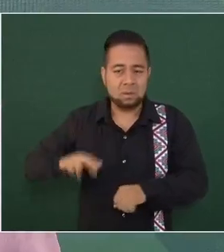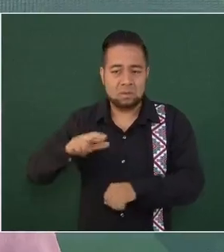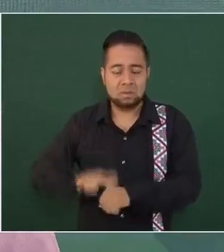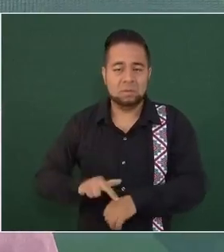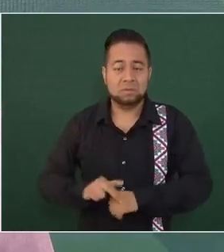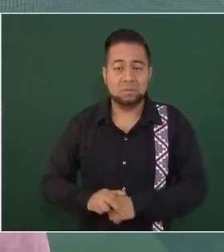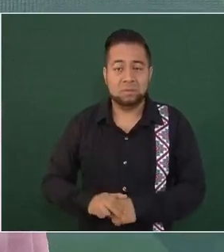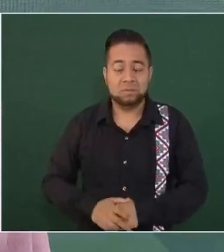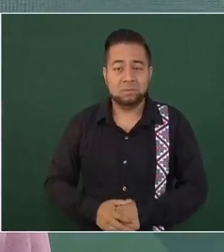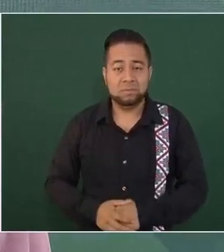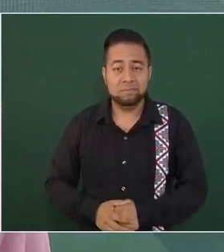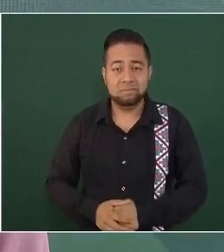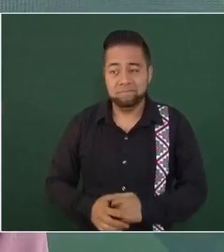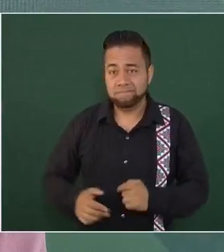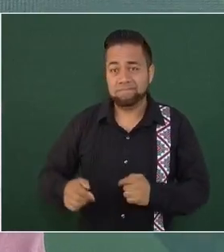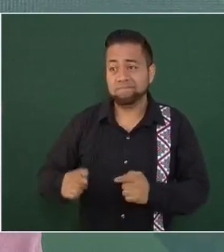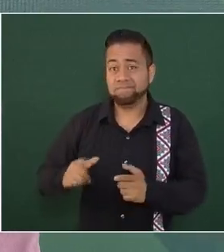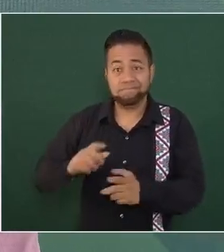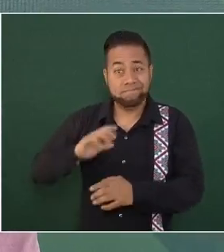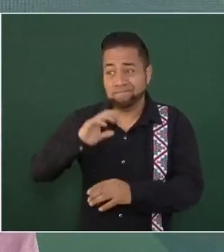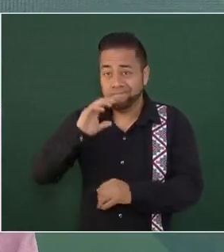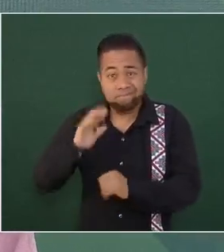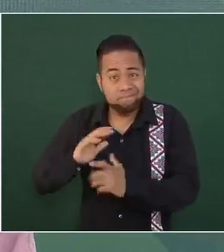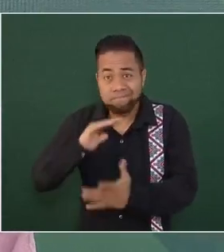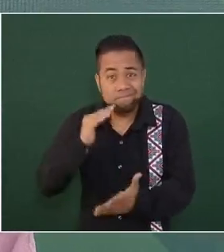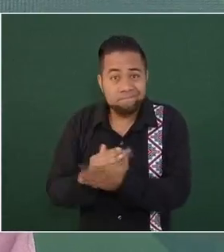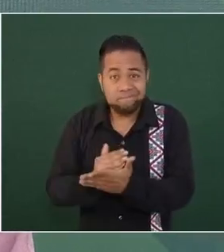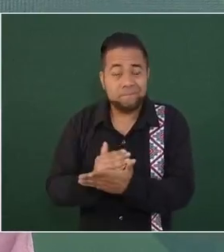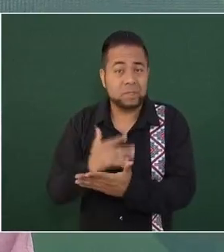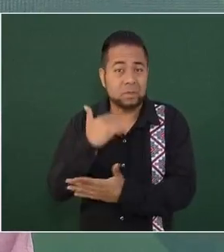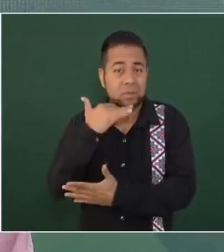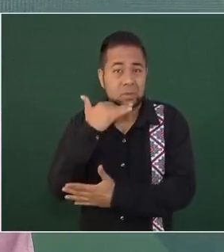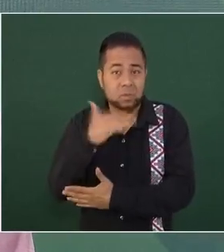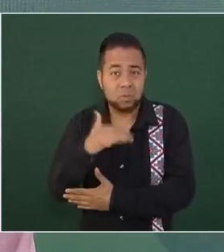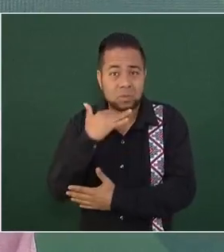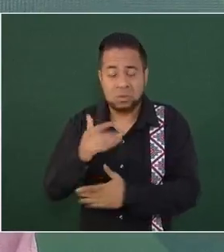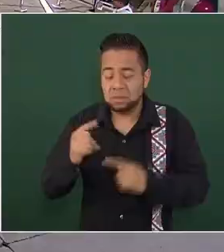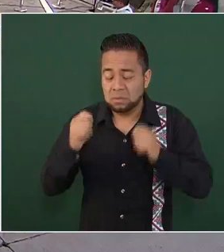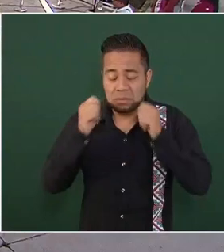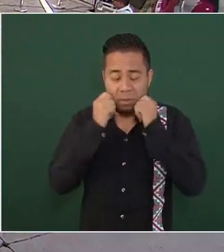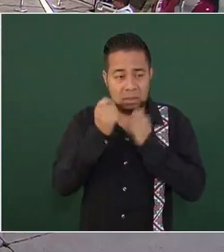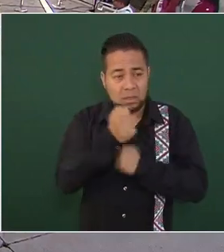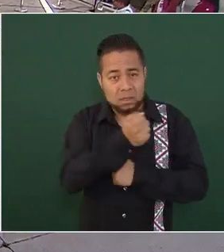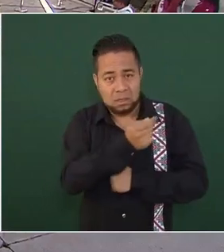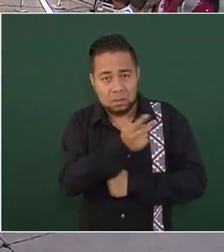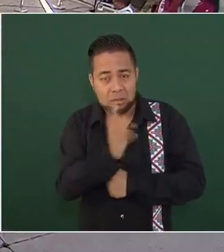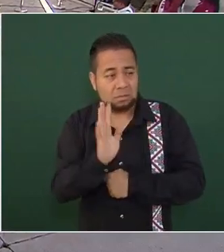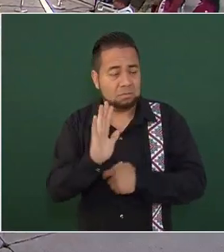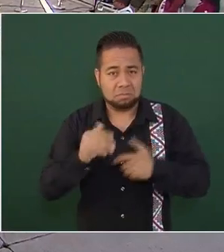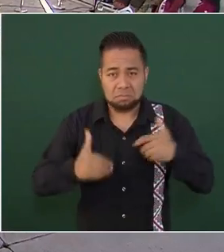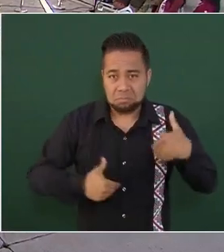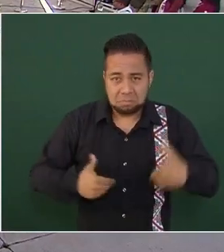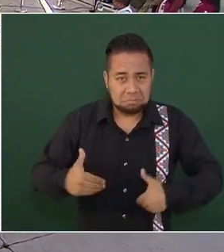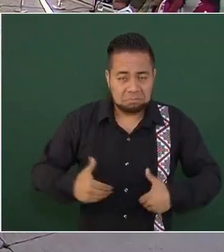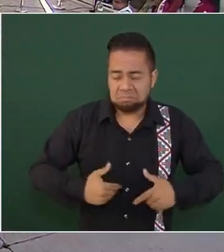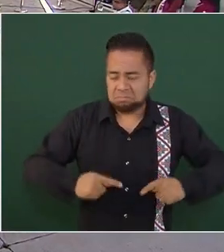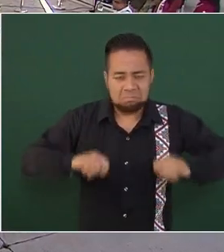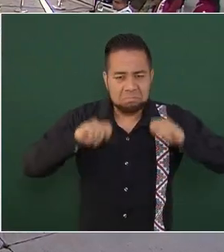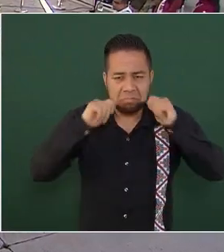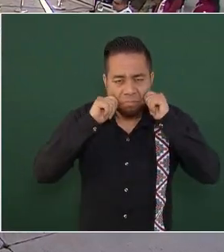acabar con la corrupción aunque moleste y se tiene que ir